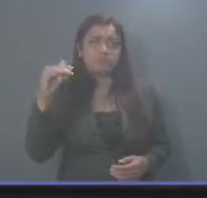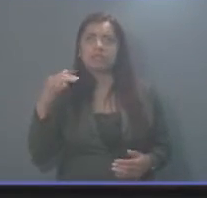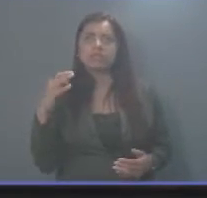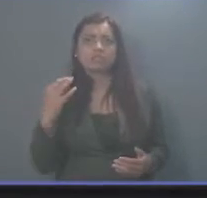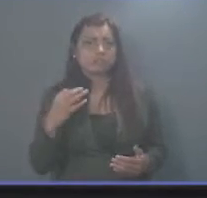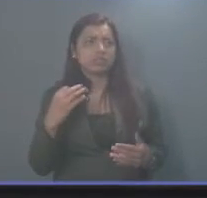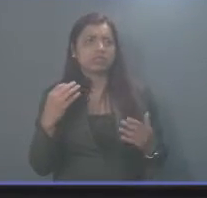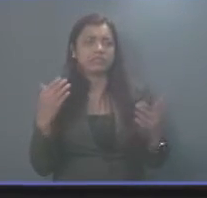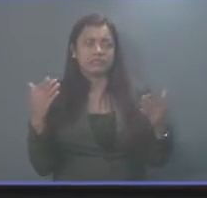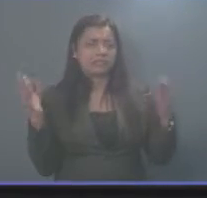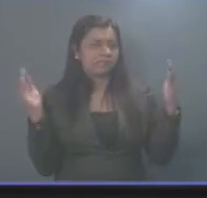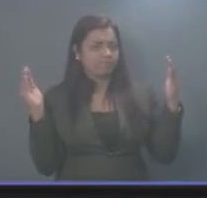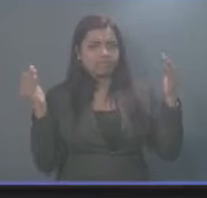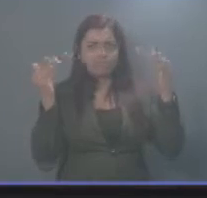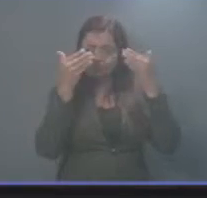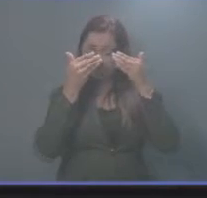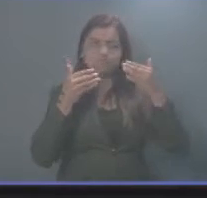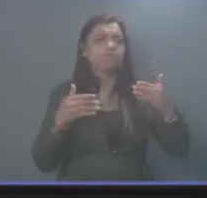altamente polarizado.